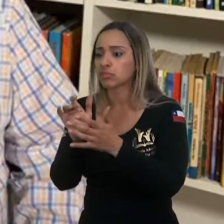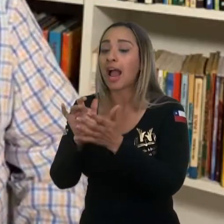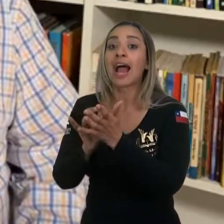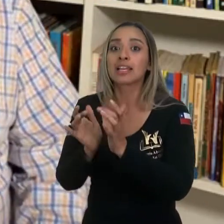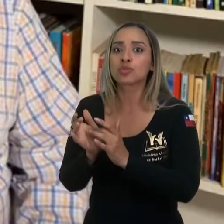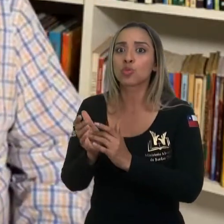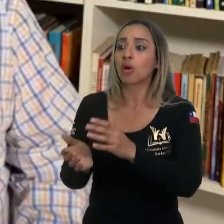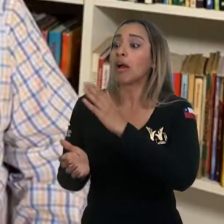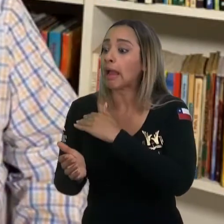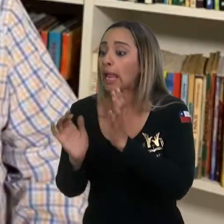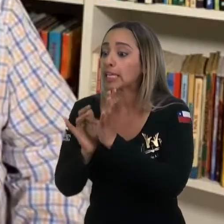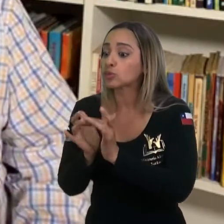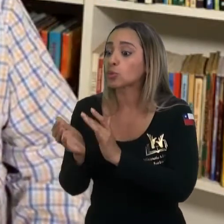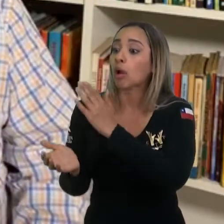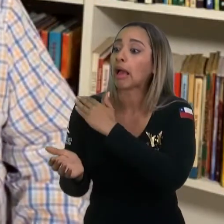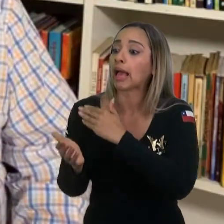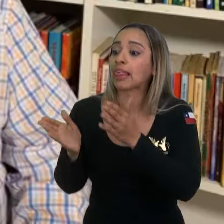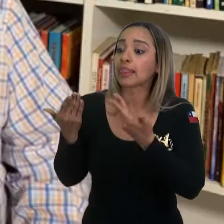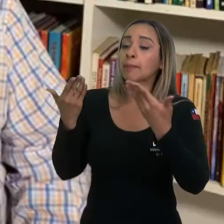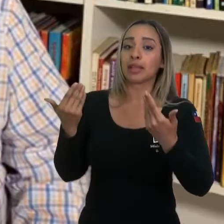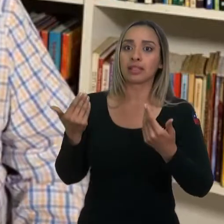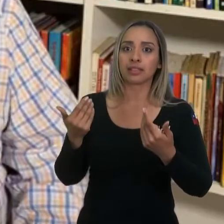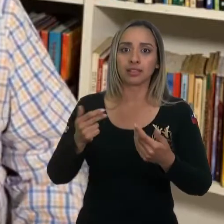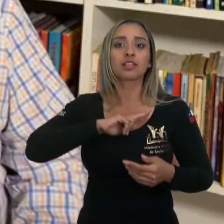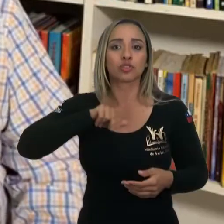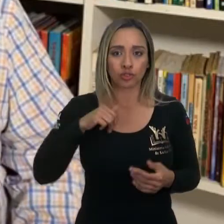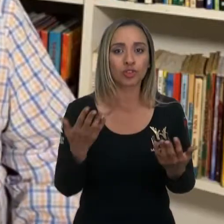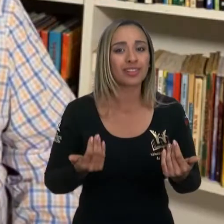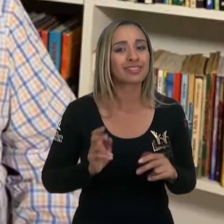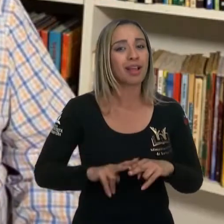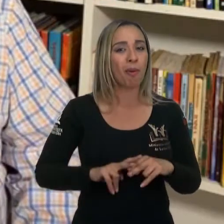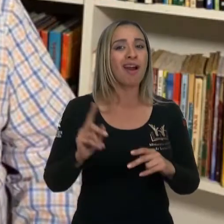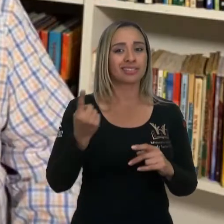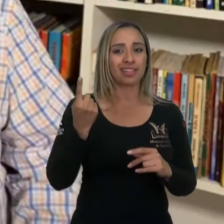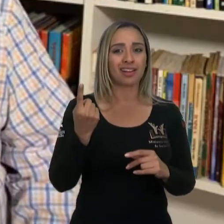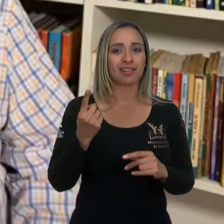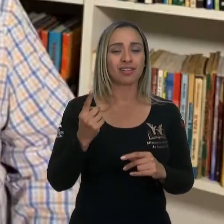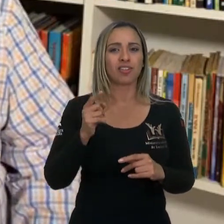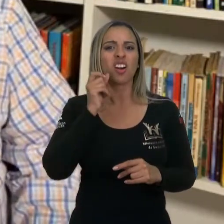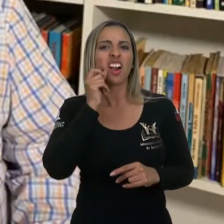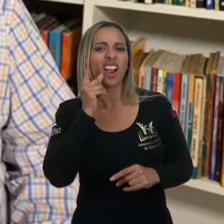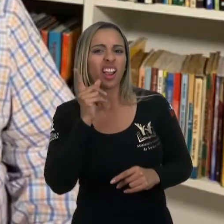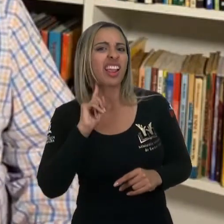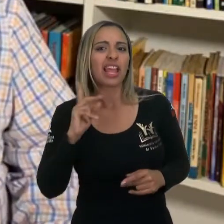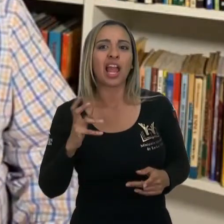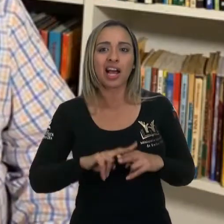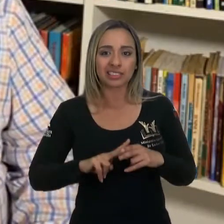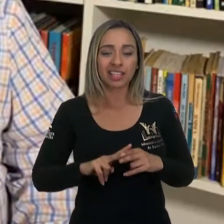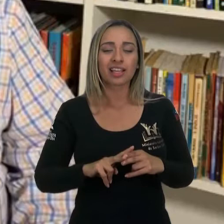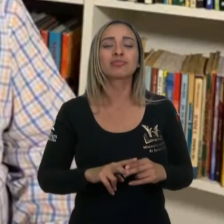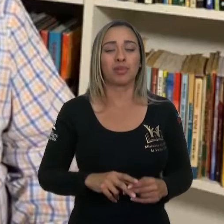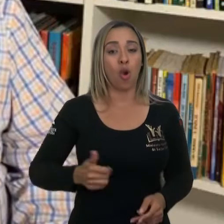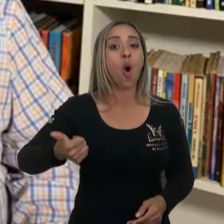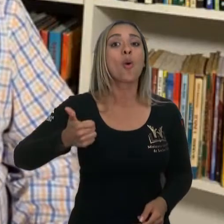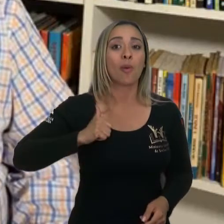estaba. Ellos lo despertaron. Quiere decir que hay una parte humana que hay que hacer. ¿Y cuál es esa parte humana? Obedece las